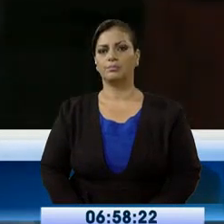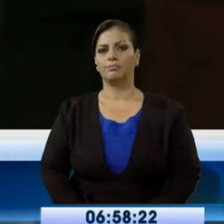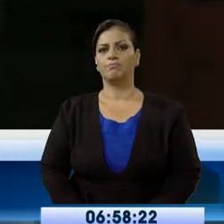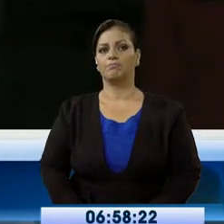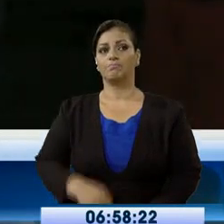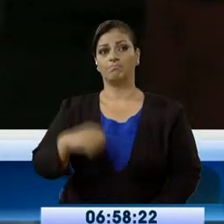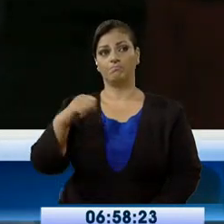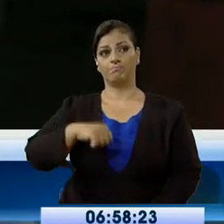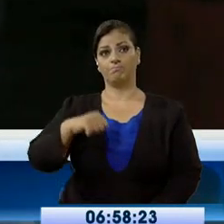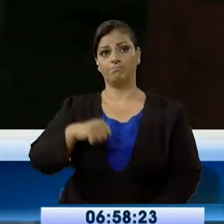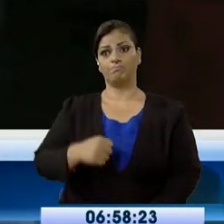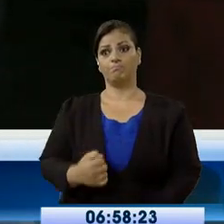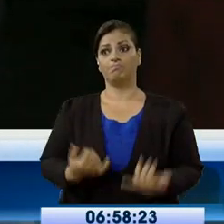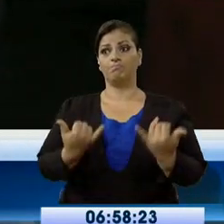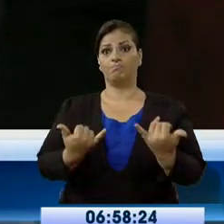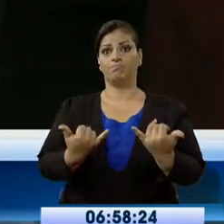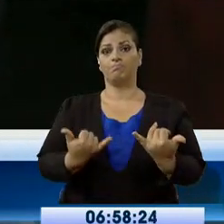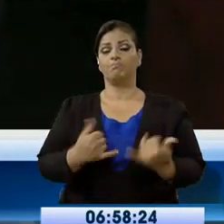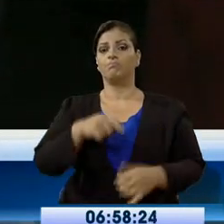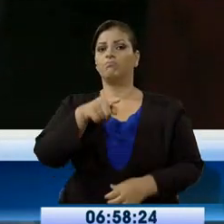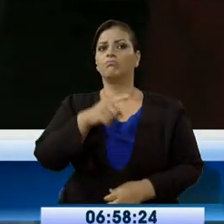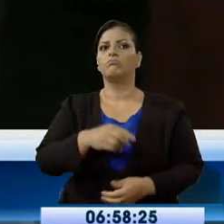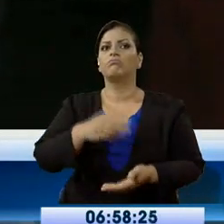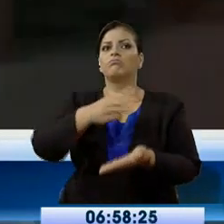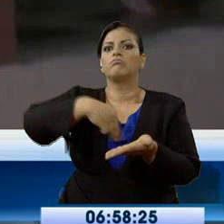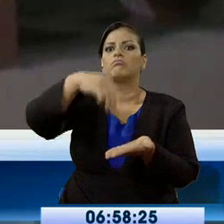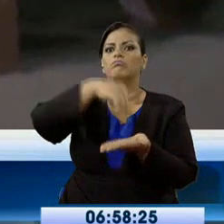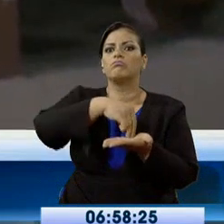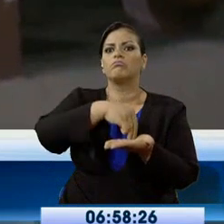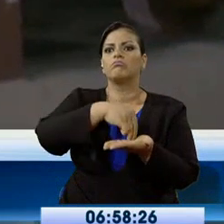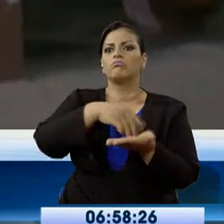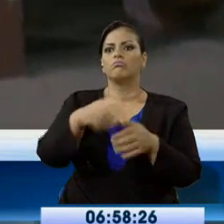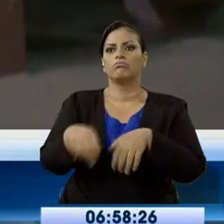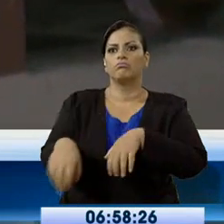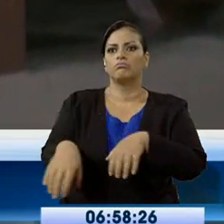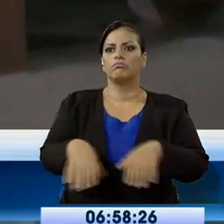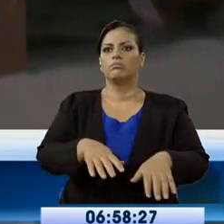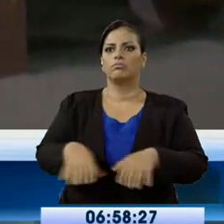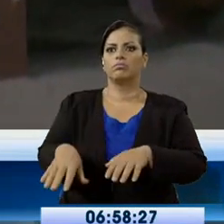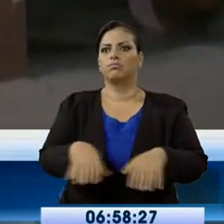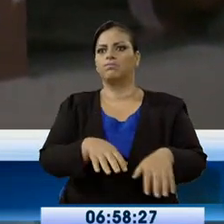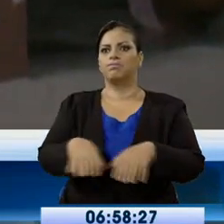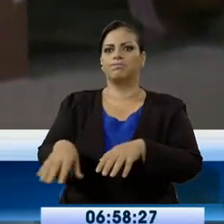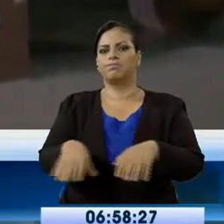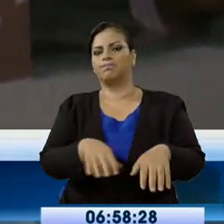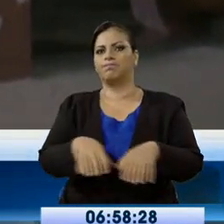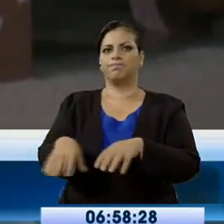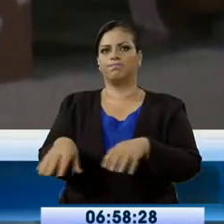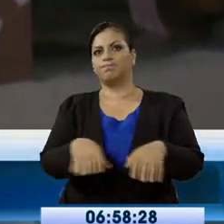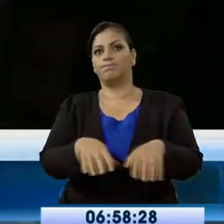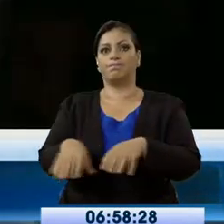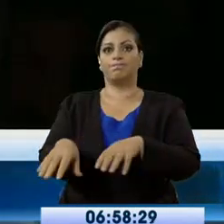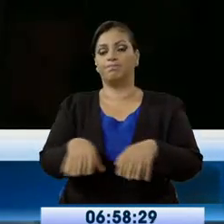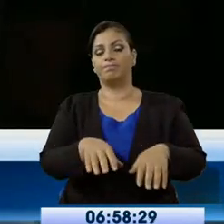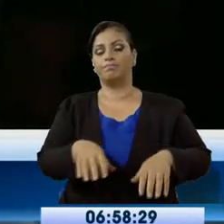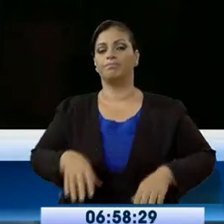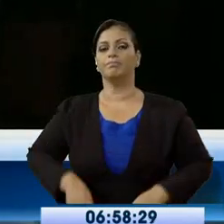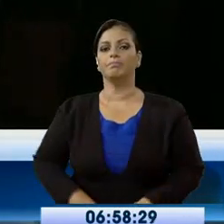casi toda la provincia, en la mayor parte de la provincia de Manabí, ha estado a 3.6 kilómetros, parece que